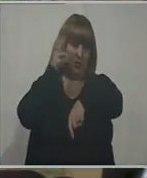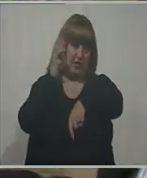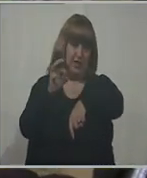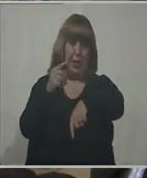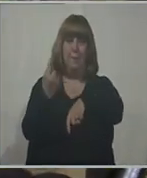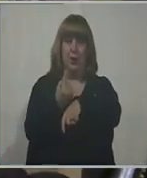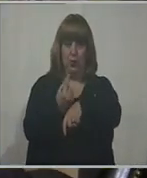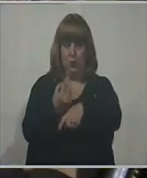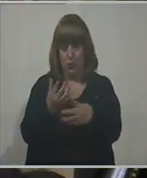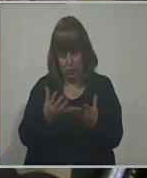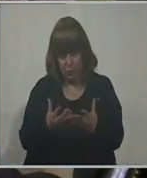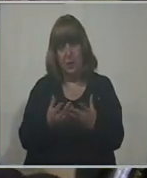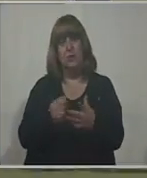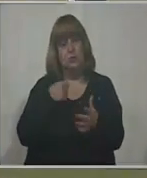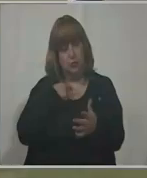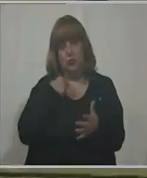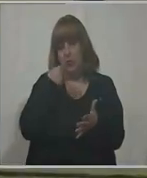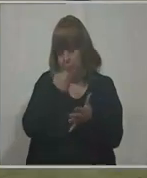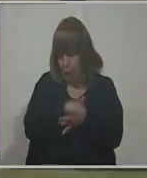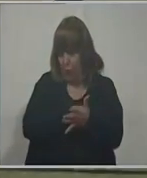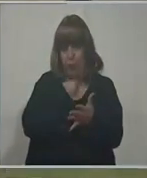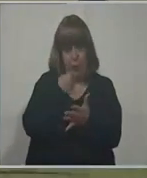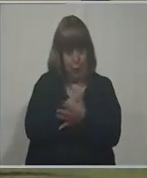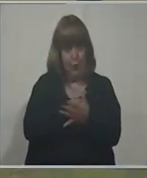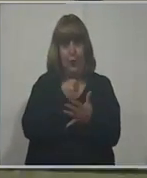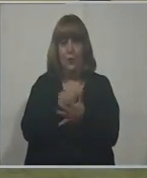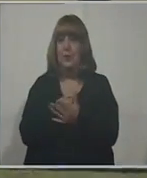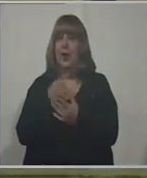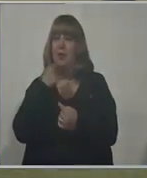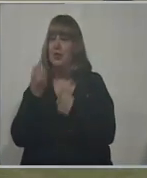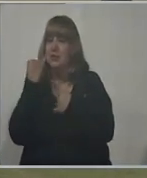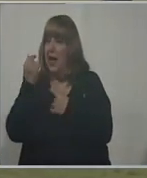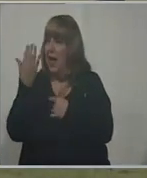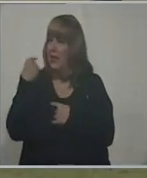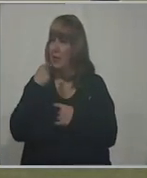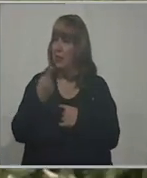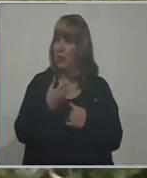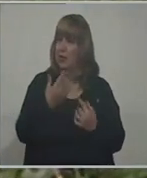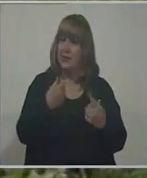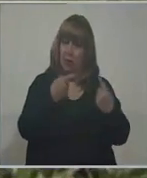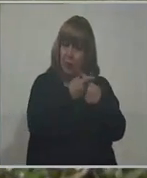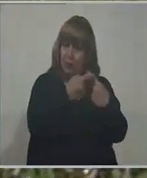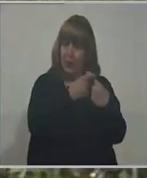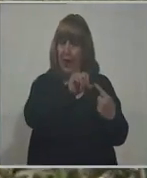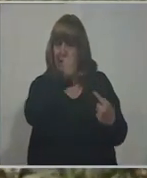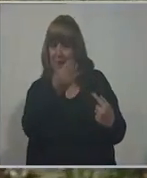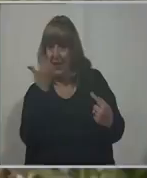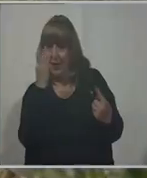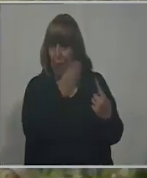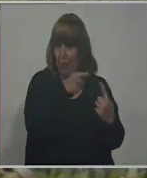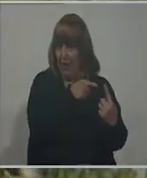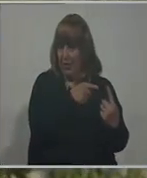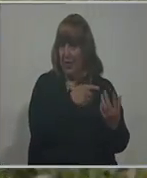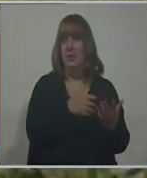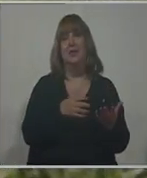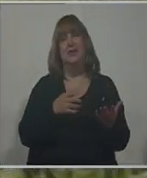venimos peleando. ¿Cuánto sirve ya haber jugado con este rival, por lo menos un partido, haberle ganado en esa cancha? No,